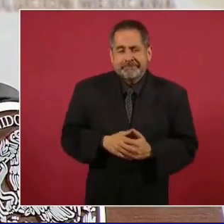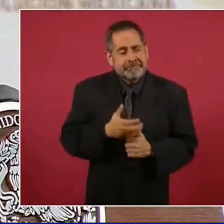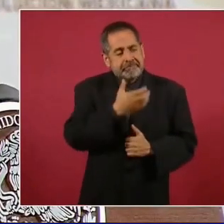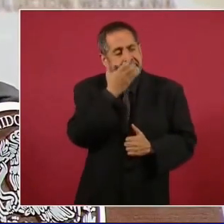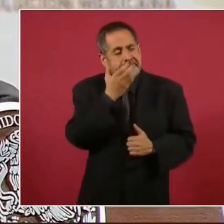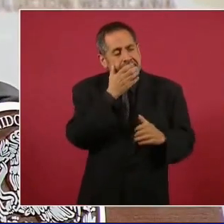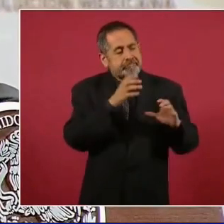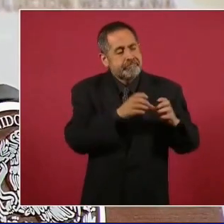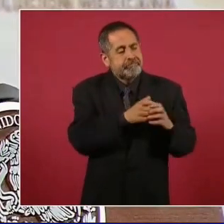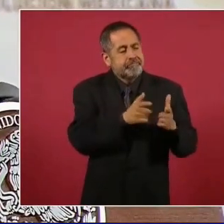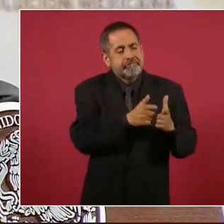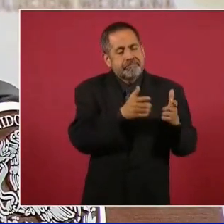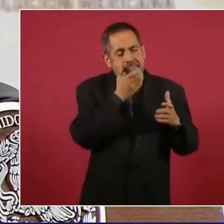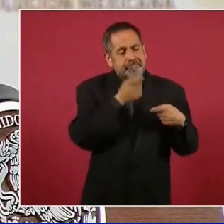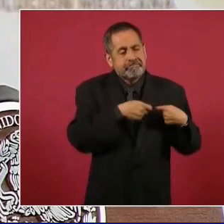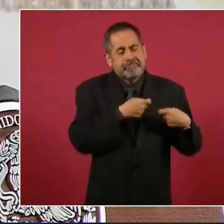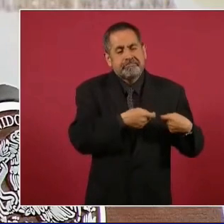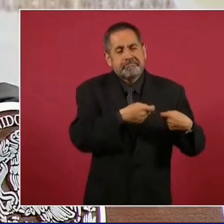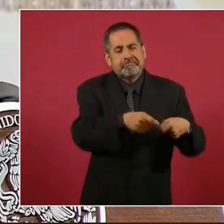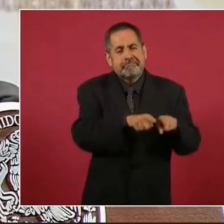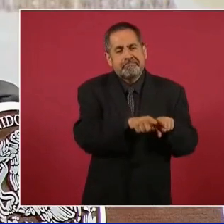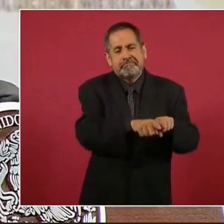conservadores